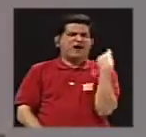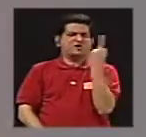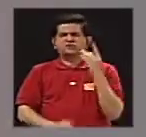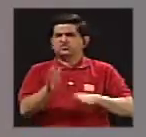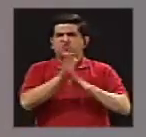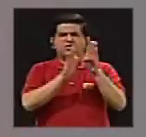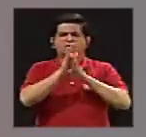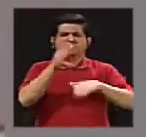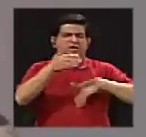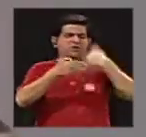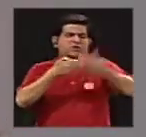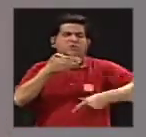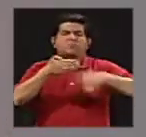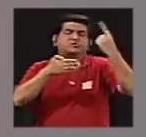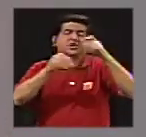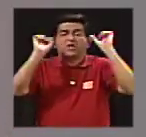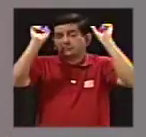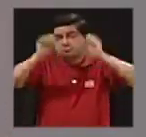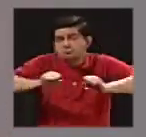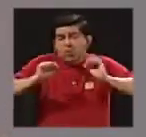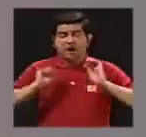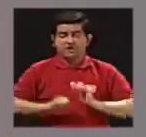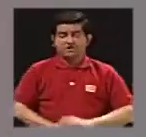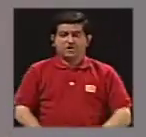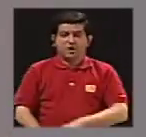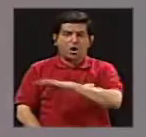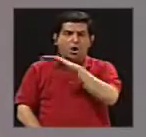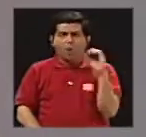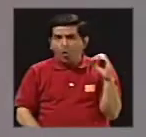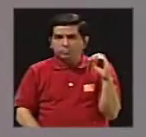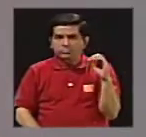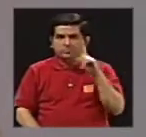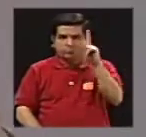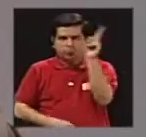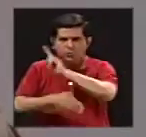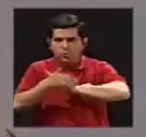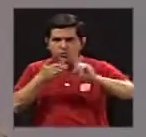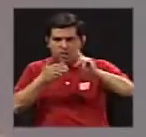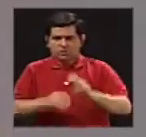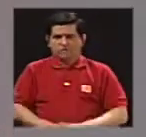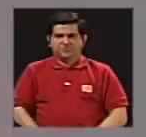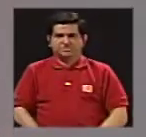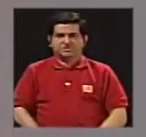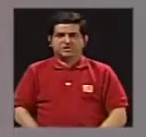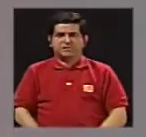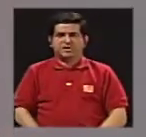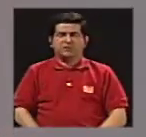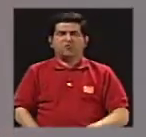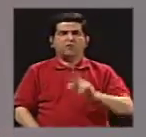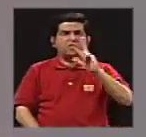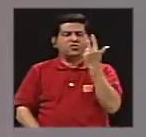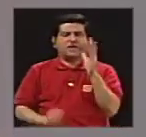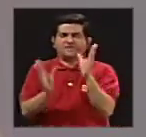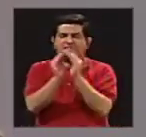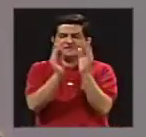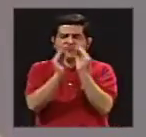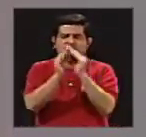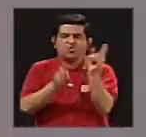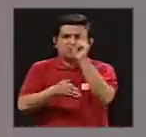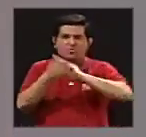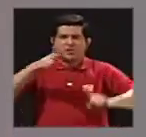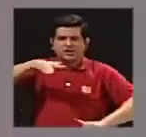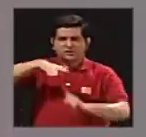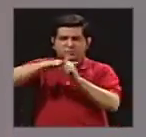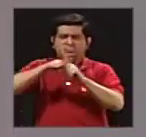desarrolle posgrados podría darse o no o una universidad como la que emanó del Tercer congreso universitario que está